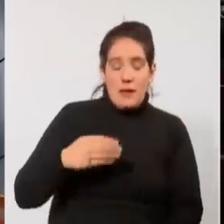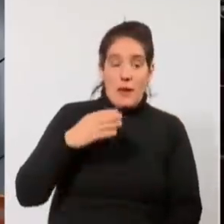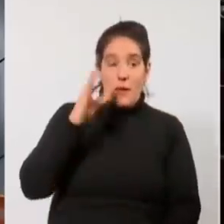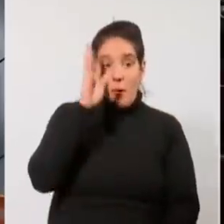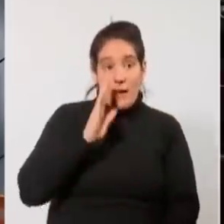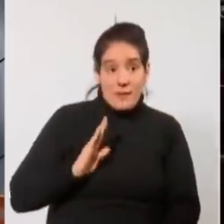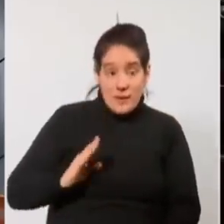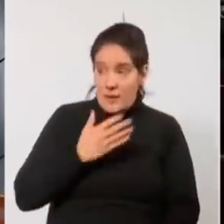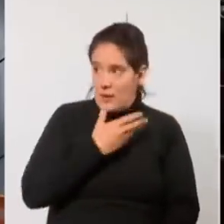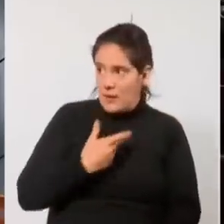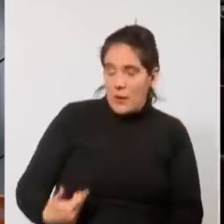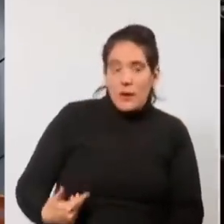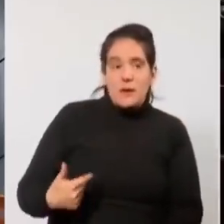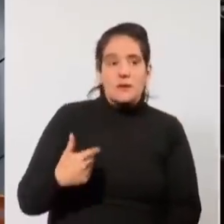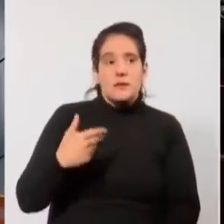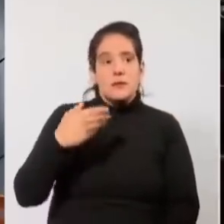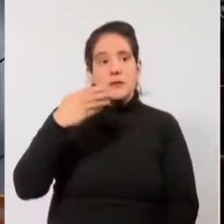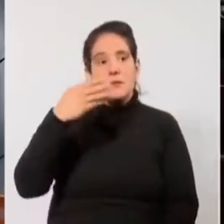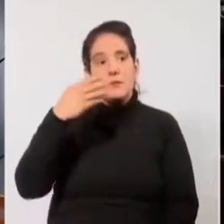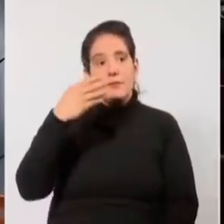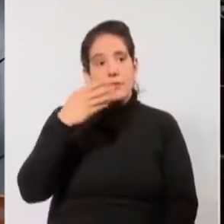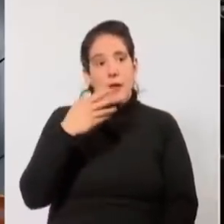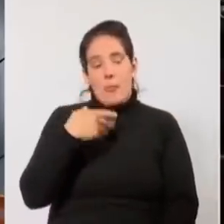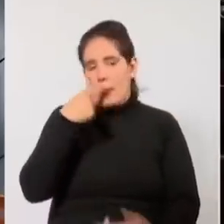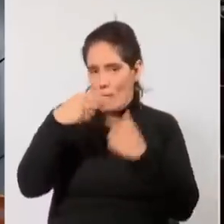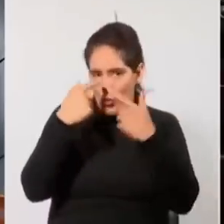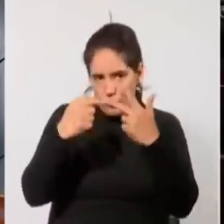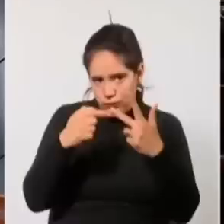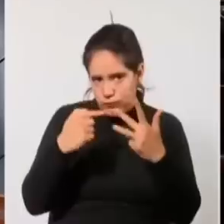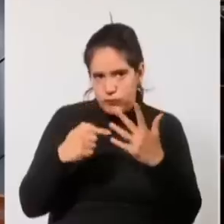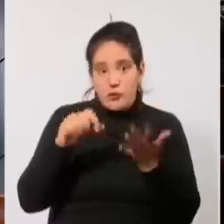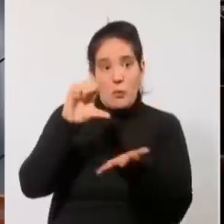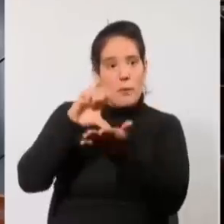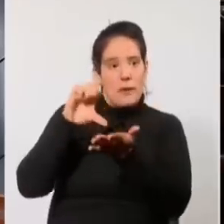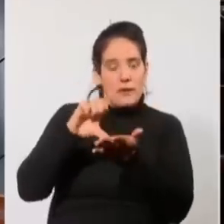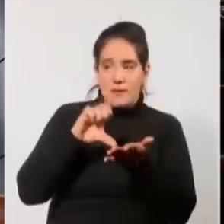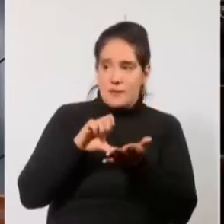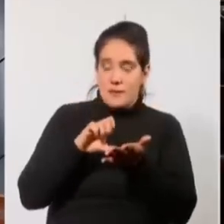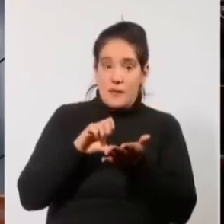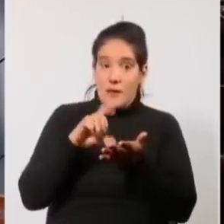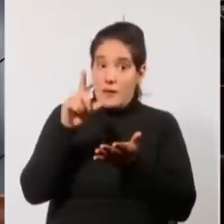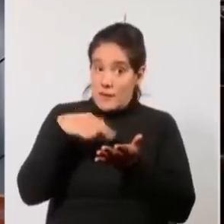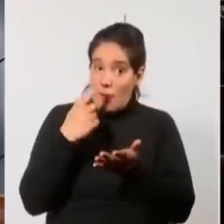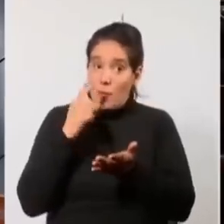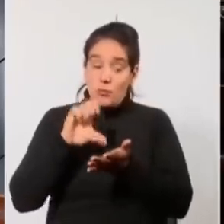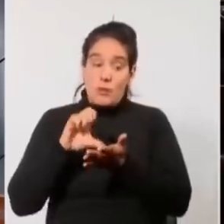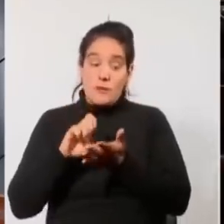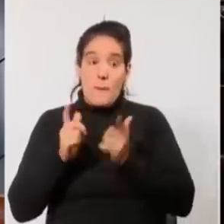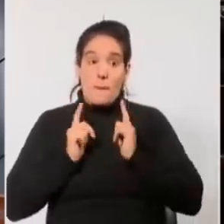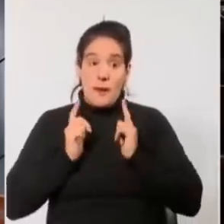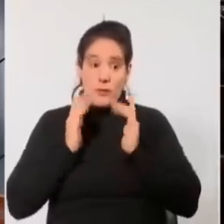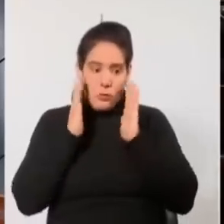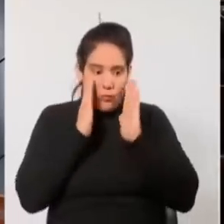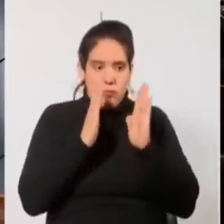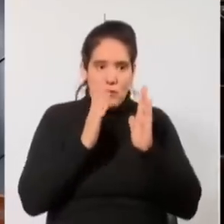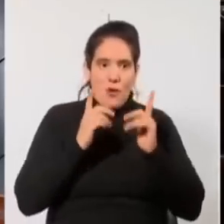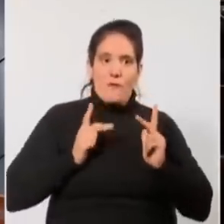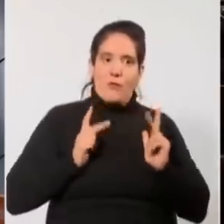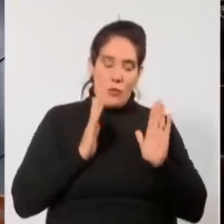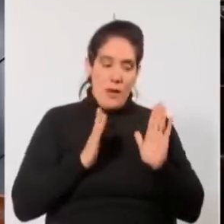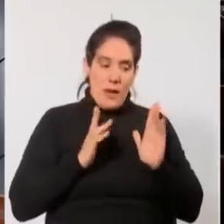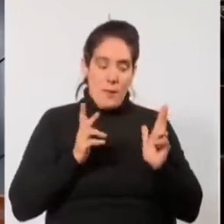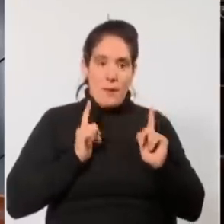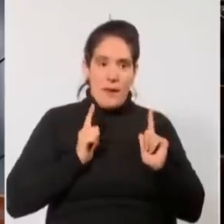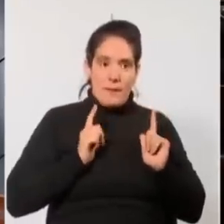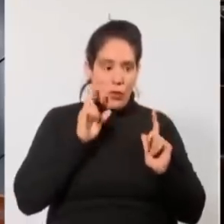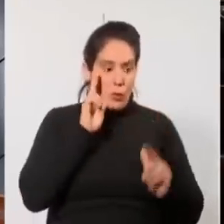de Guterres, de muchos otros países del mundo que están mirando con seriedad y no para hacer